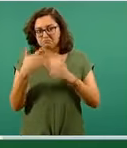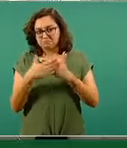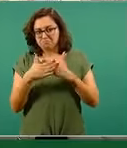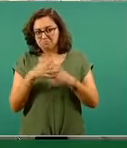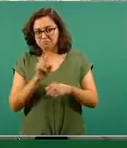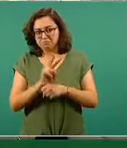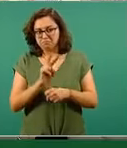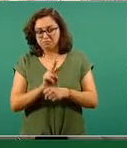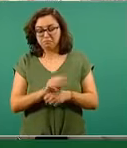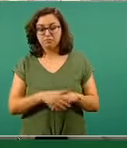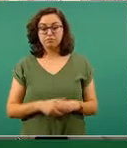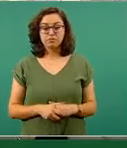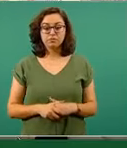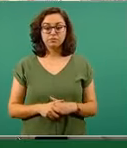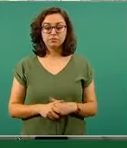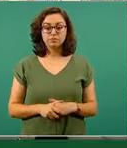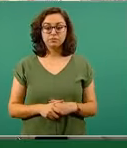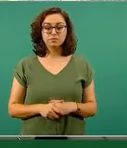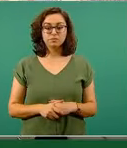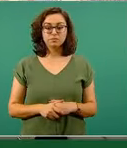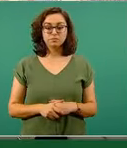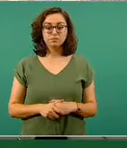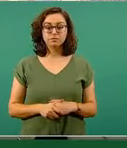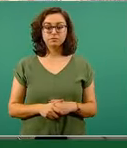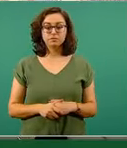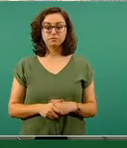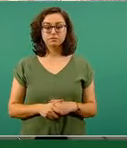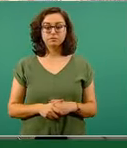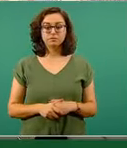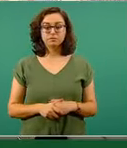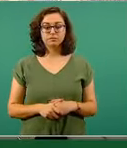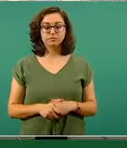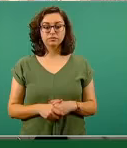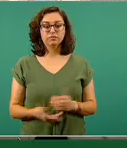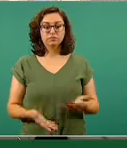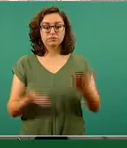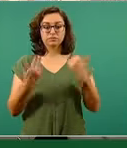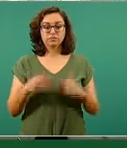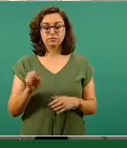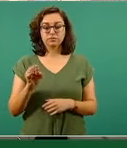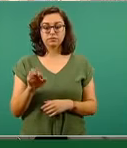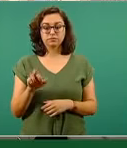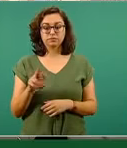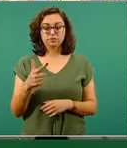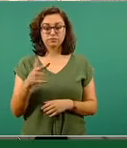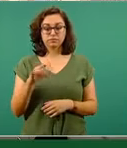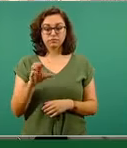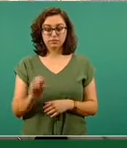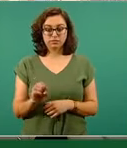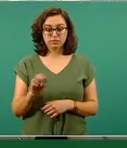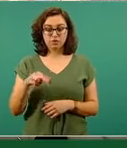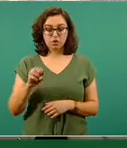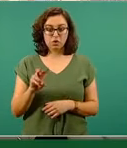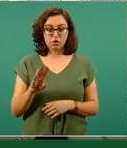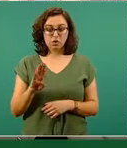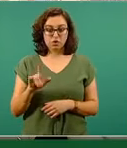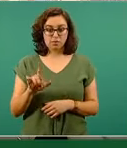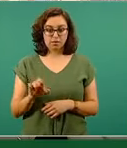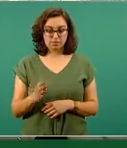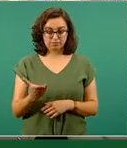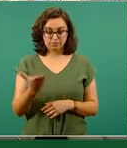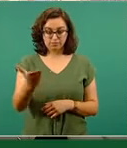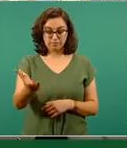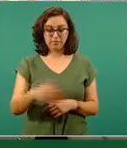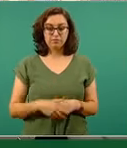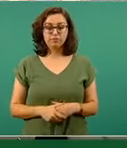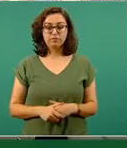manera estrecha. Gracias. Gracias, Rui. Sergio Noble, de Pulso Saludable, y ojalá que nos dé tiempo de… Buenas noches,